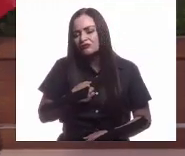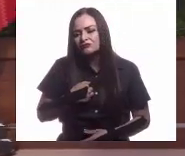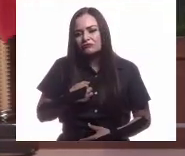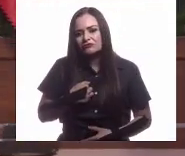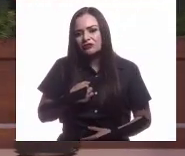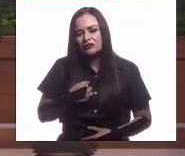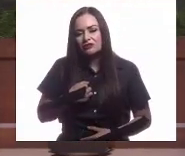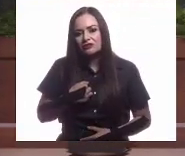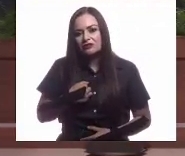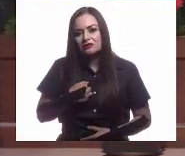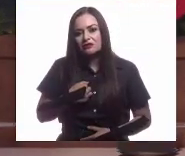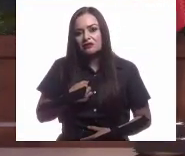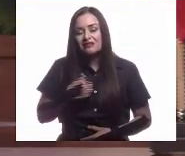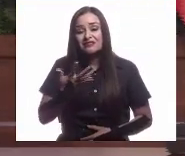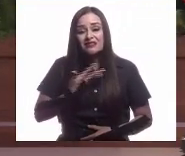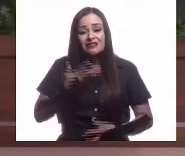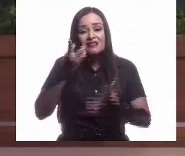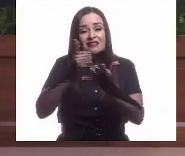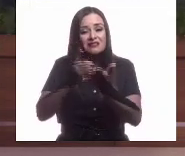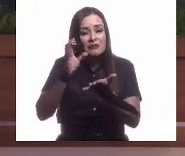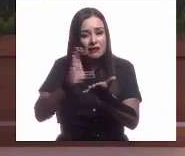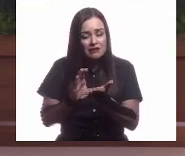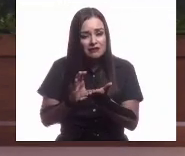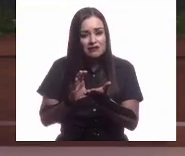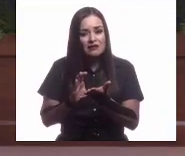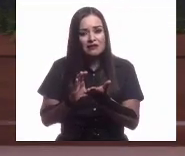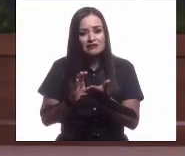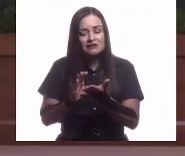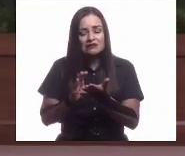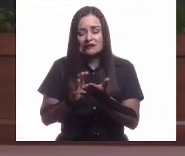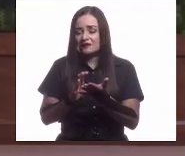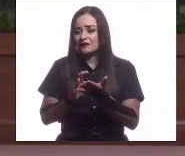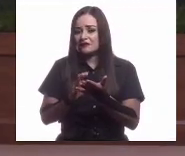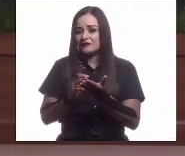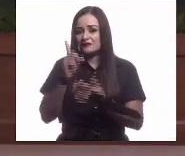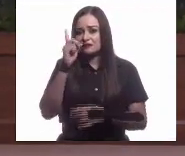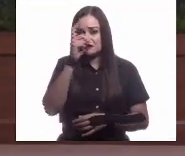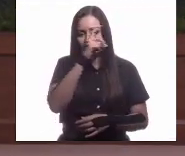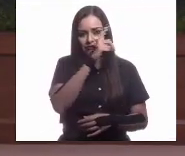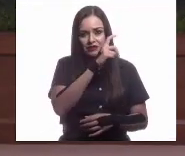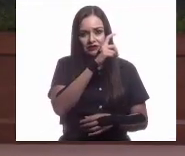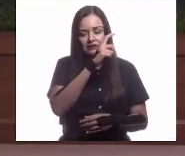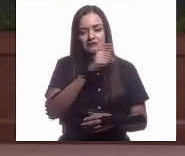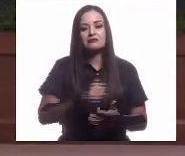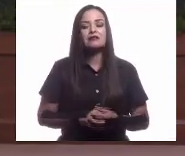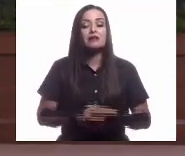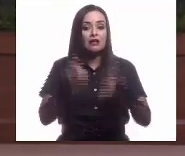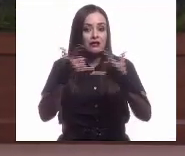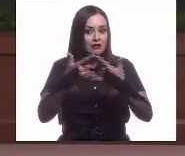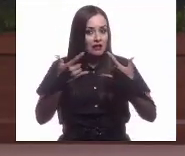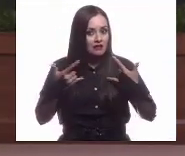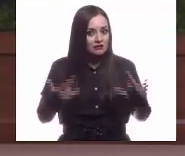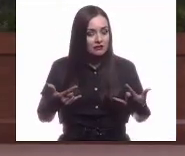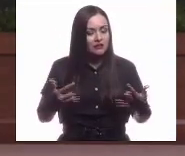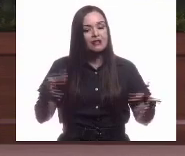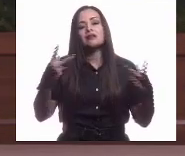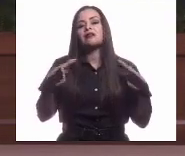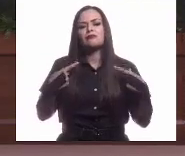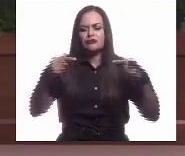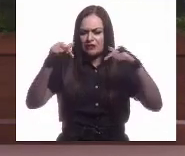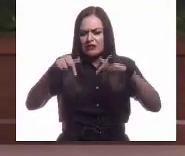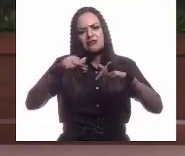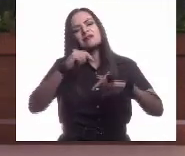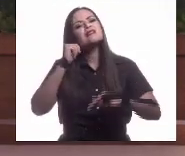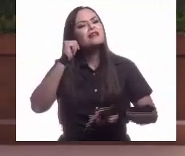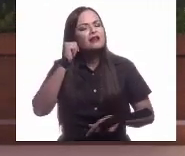vive con una discapacidad. Pues la historia se vuelve más complicada. Hoy quiero contarles a ustedes la historia de un paseño